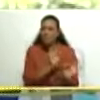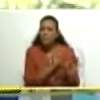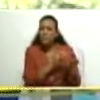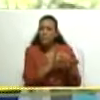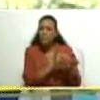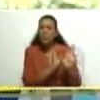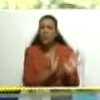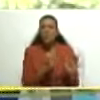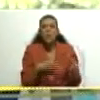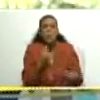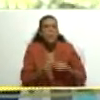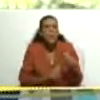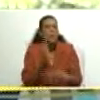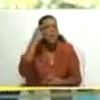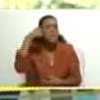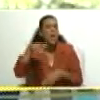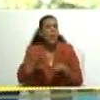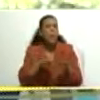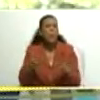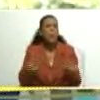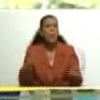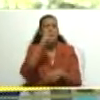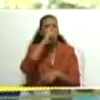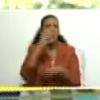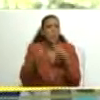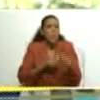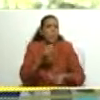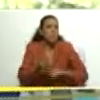¿qué puedo hacer el día de mi cumpleaños